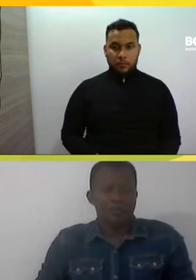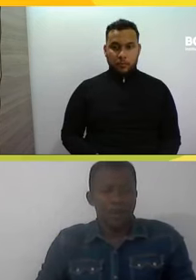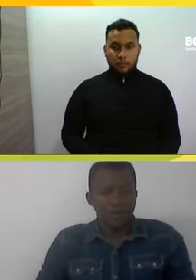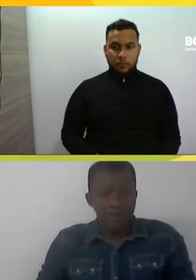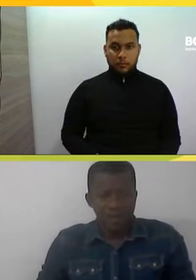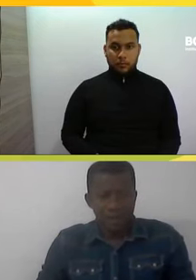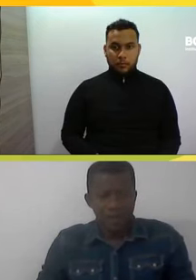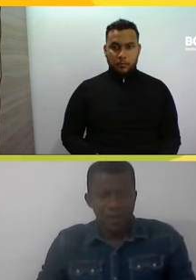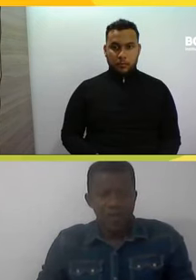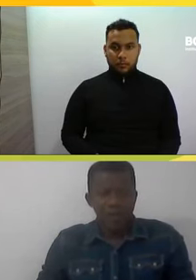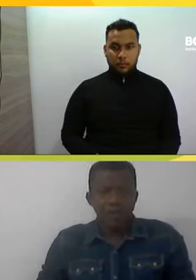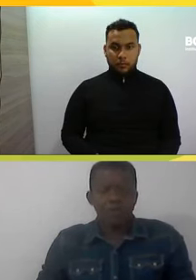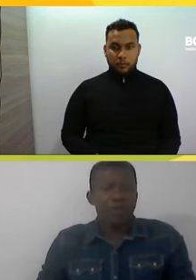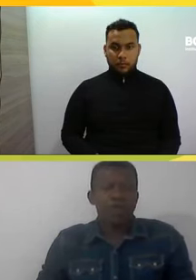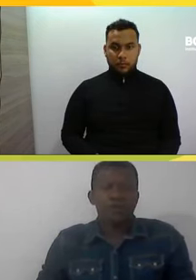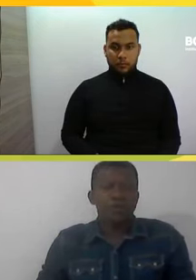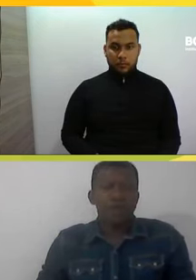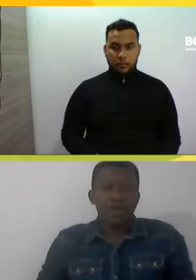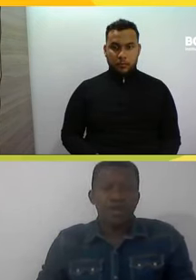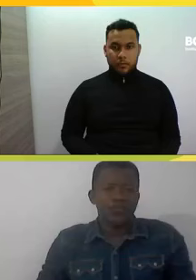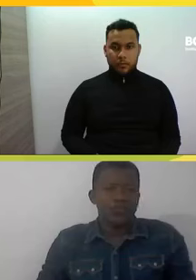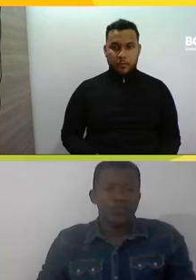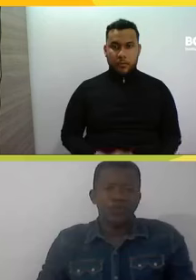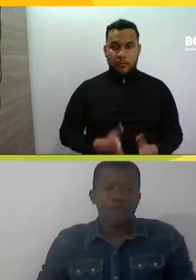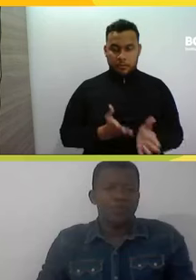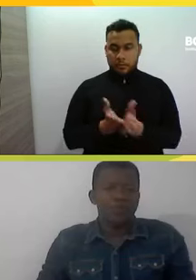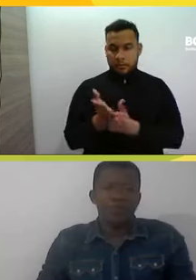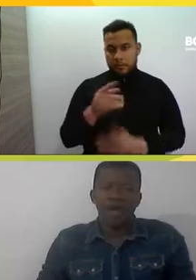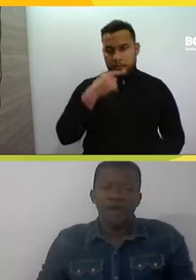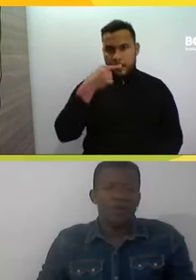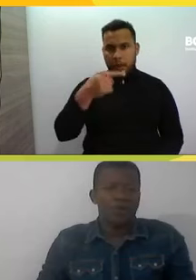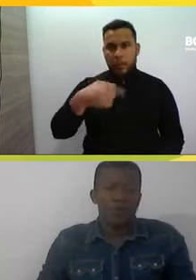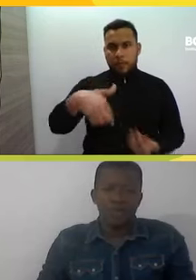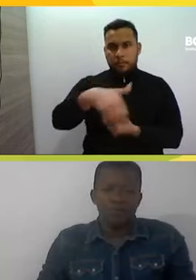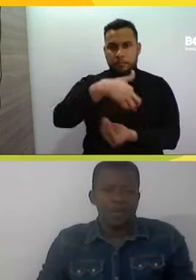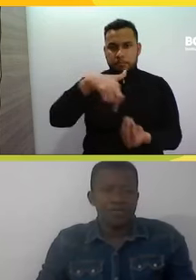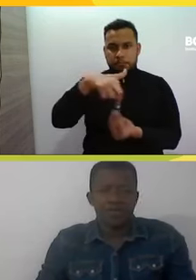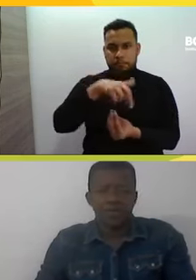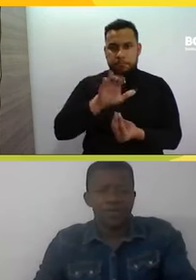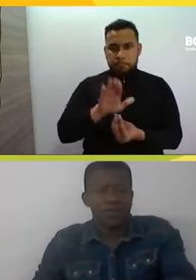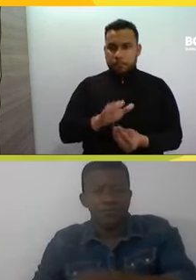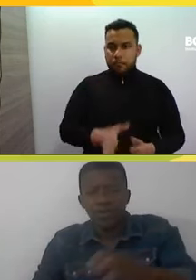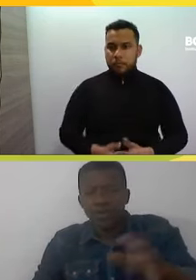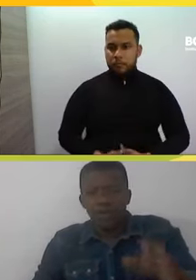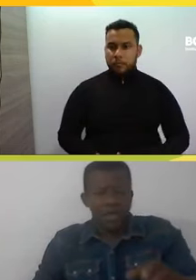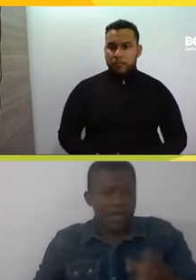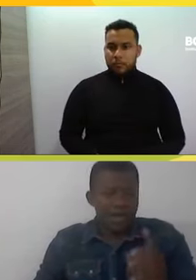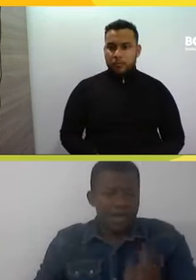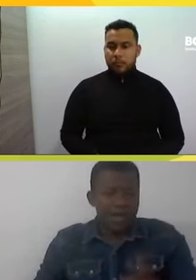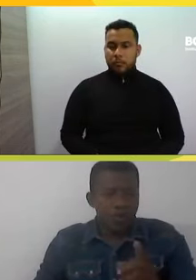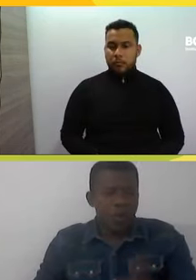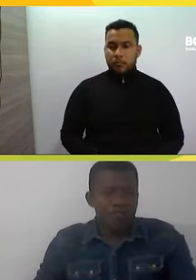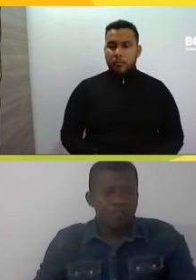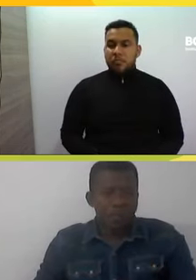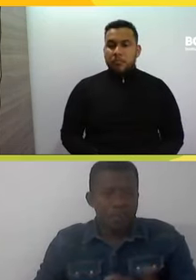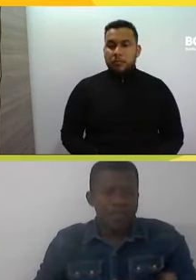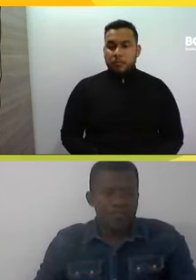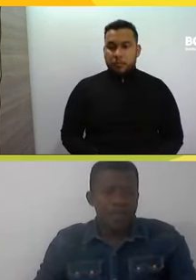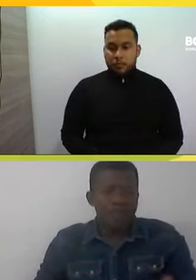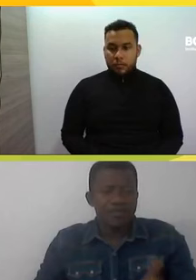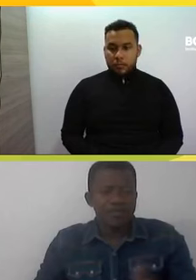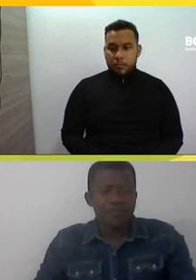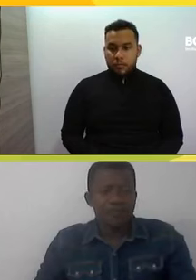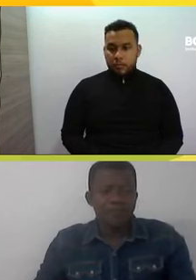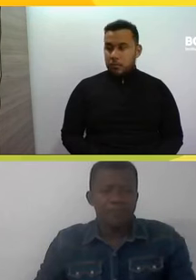dama familia, no colé cupeso ni mano humano repartido. En la lengua